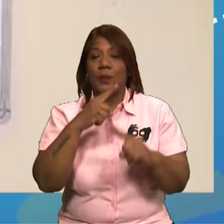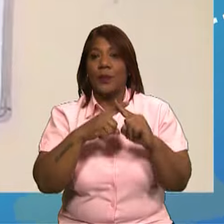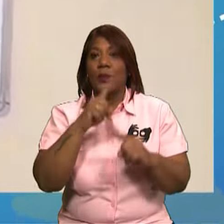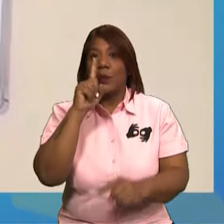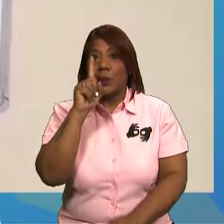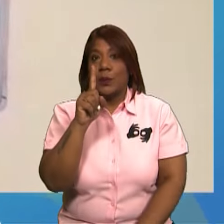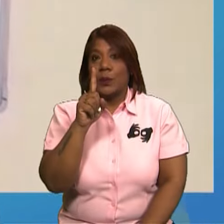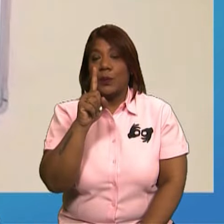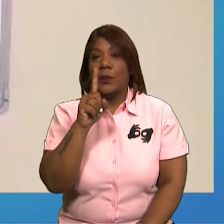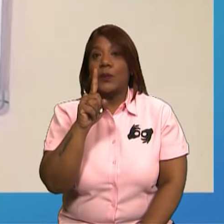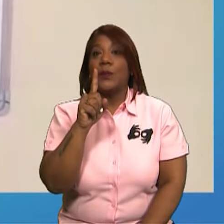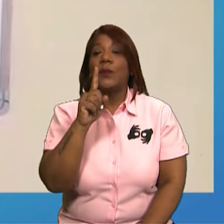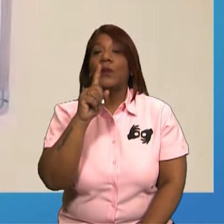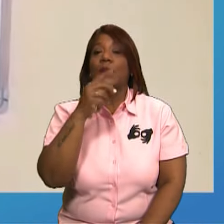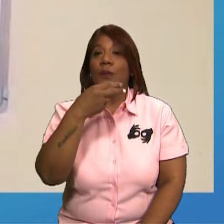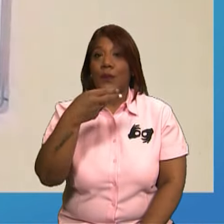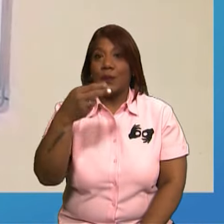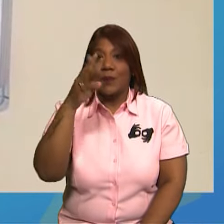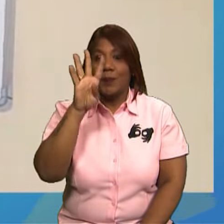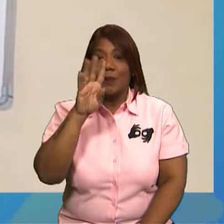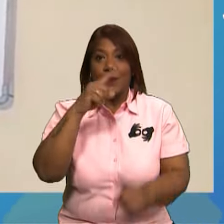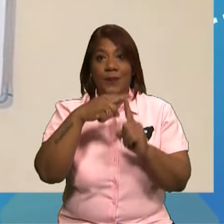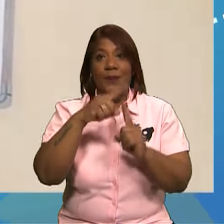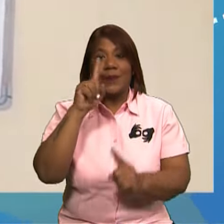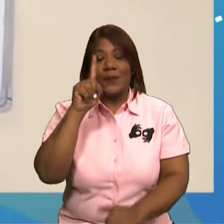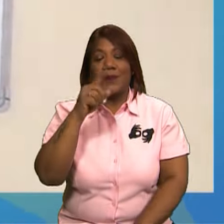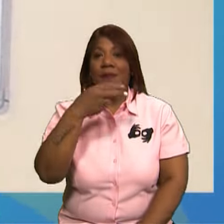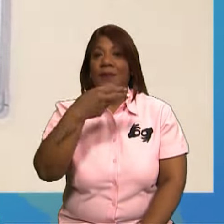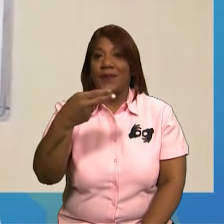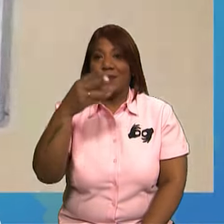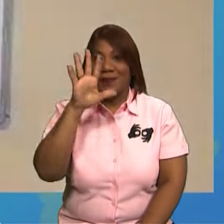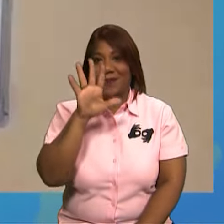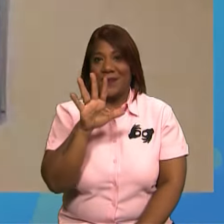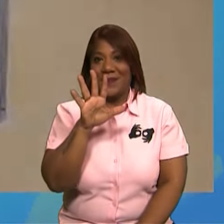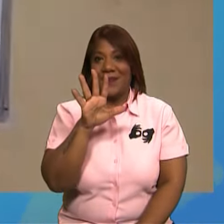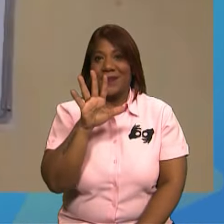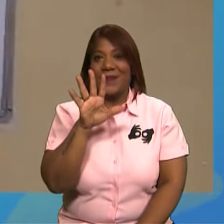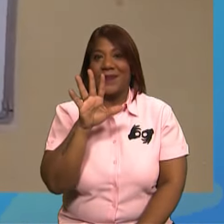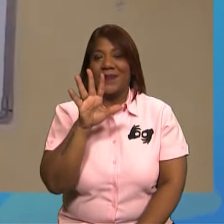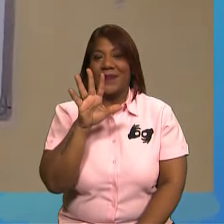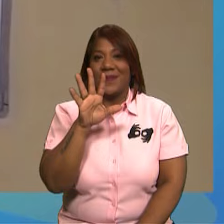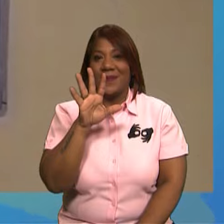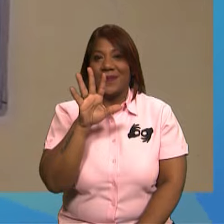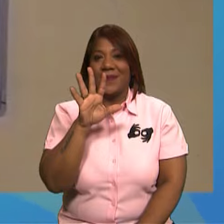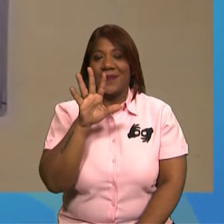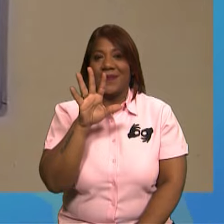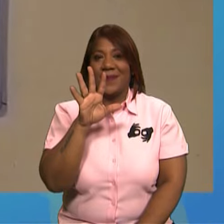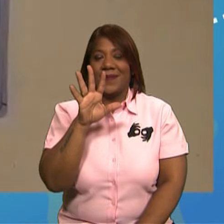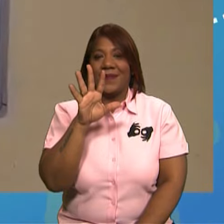4 por 1 es igual a 4, más 1 sería 5.